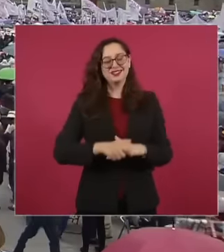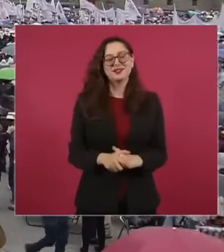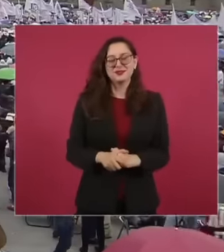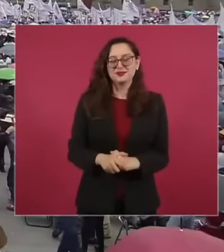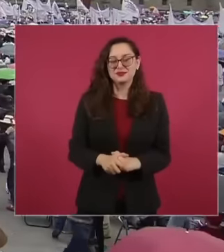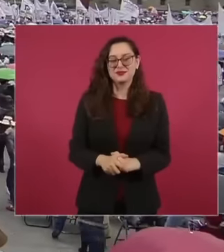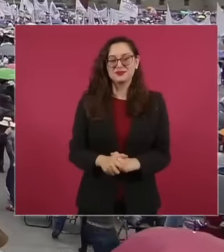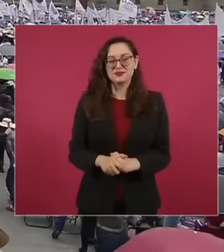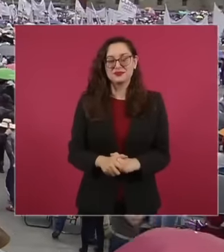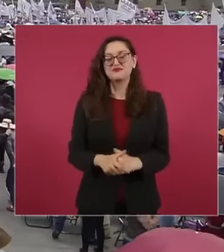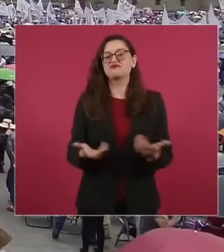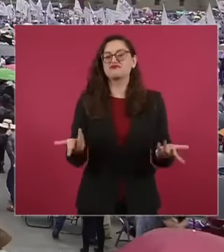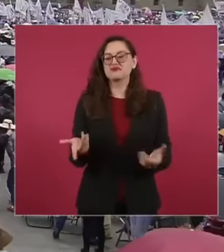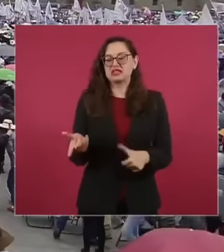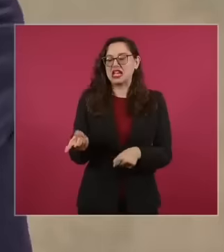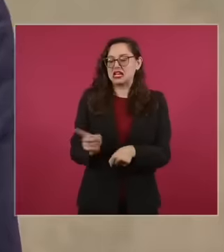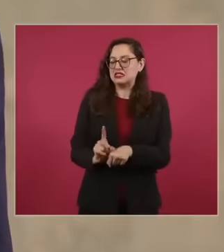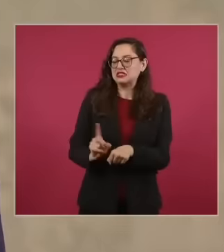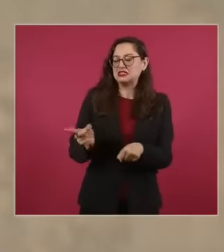Un diálogo